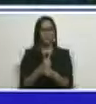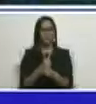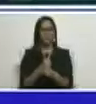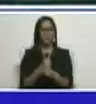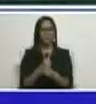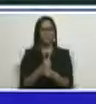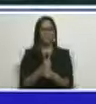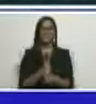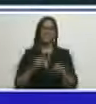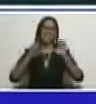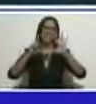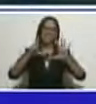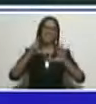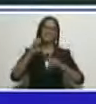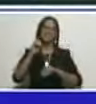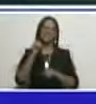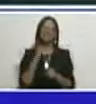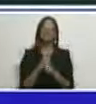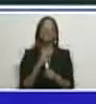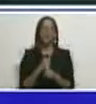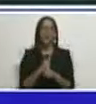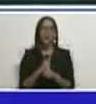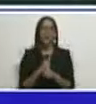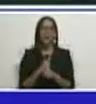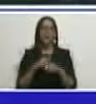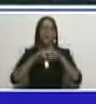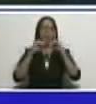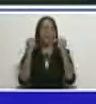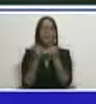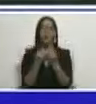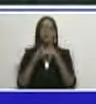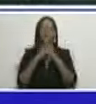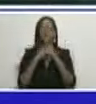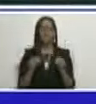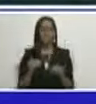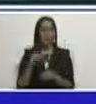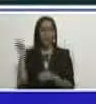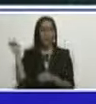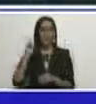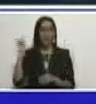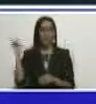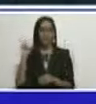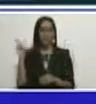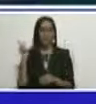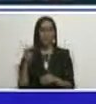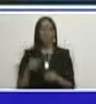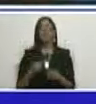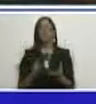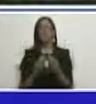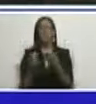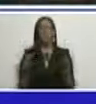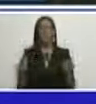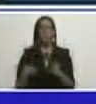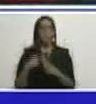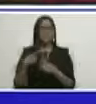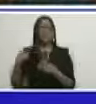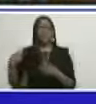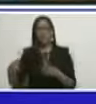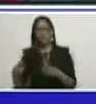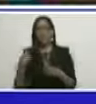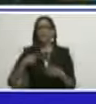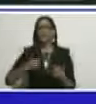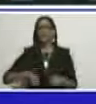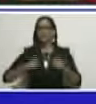de 70 obras, grandes obras en todo el país, entre muchas otras. Tenemos